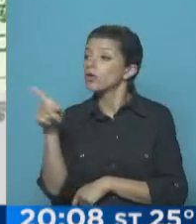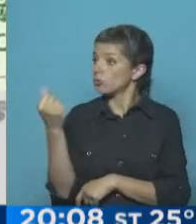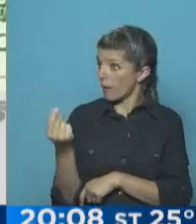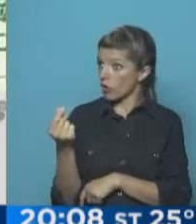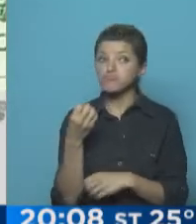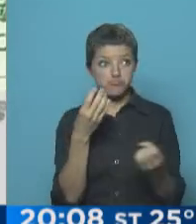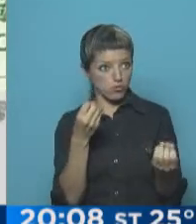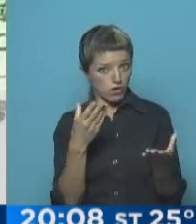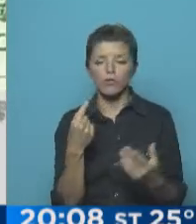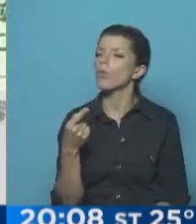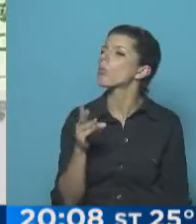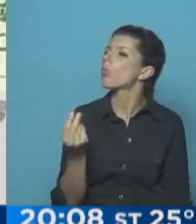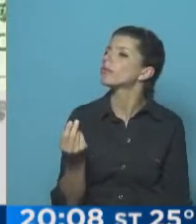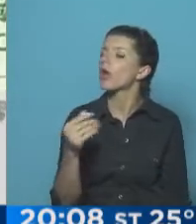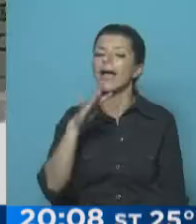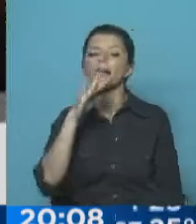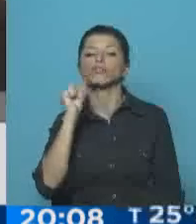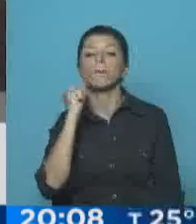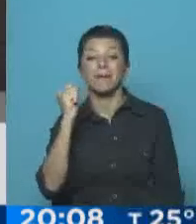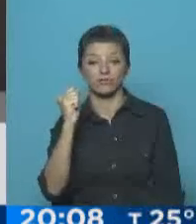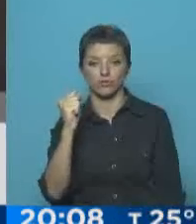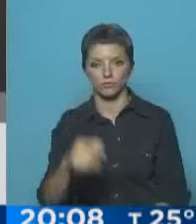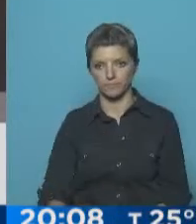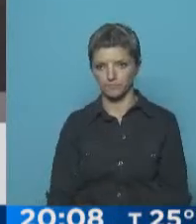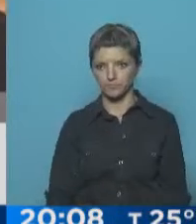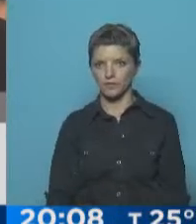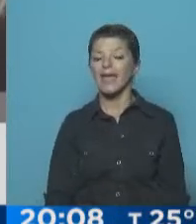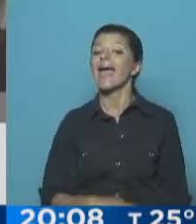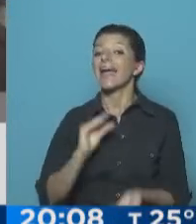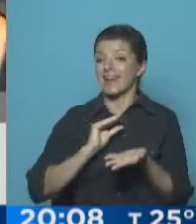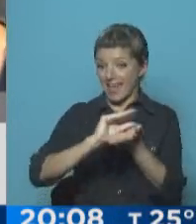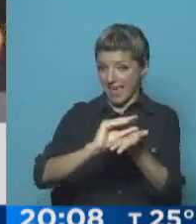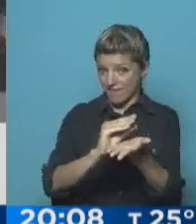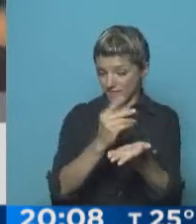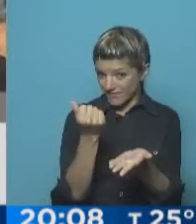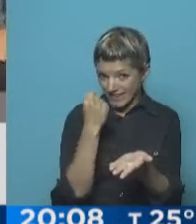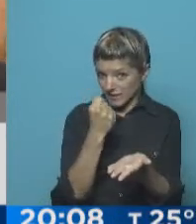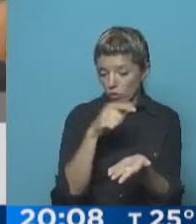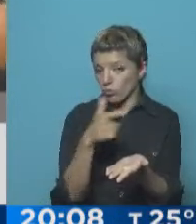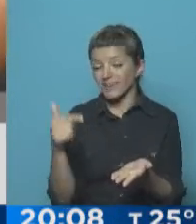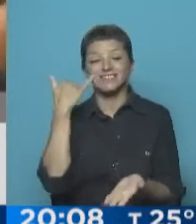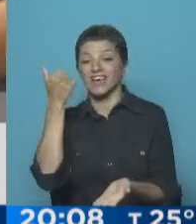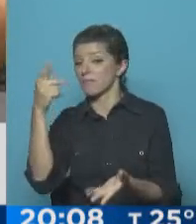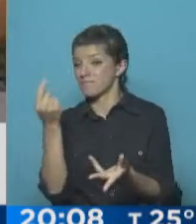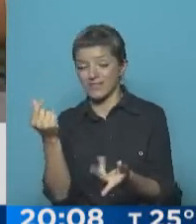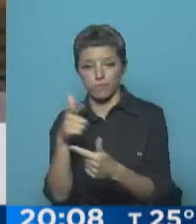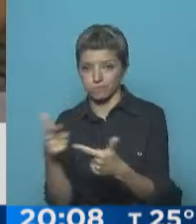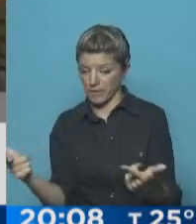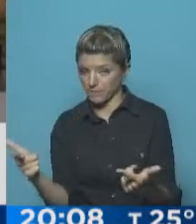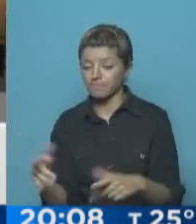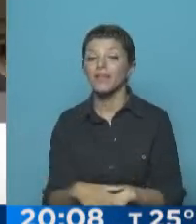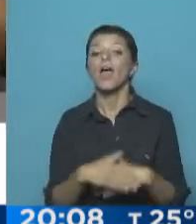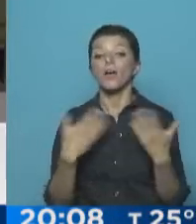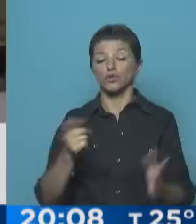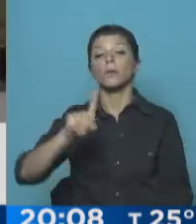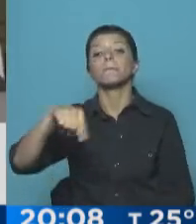bueno. ¿Cuánto? 14 pesos. Y no pude hacer, en efectivo no se puede hacer ninguna transferencia, ya no hay más dinero. Así que, por lo tanto, a partir